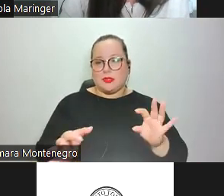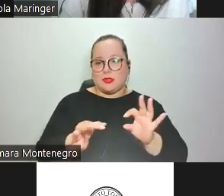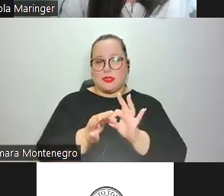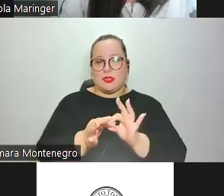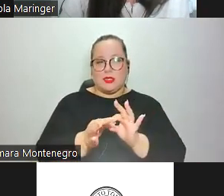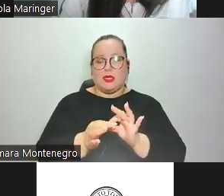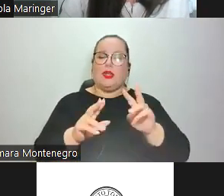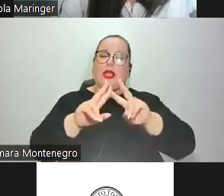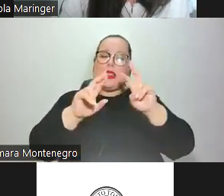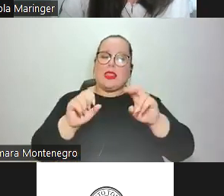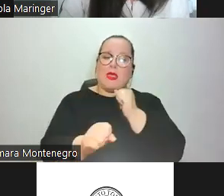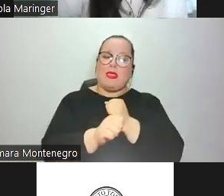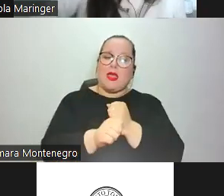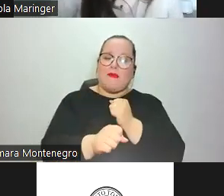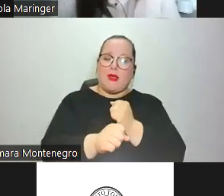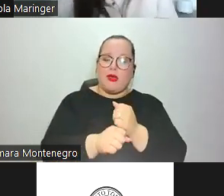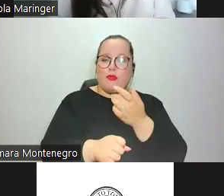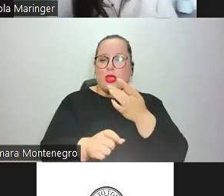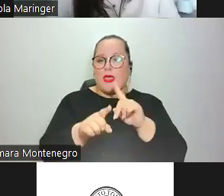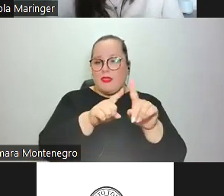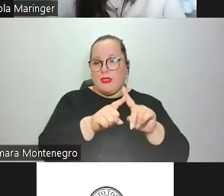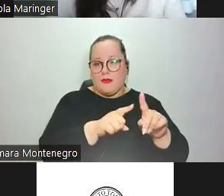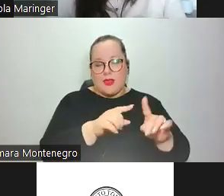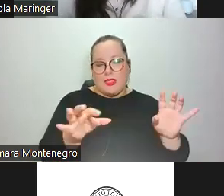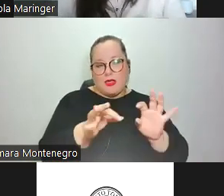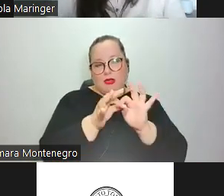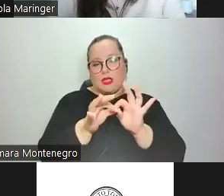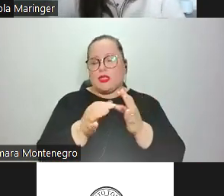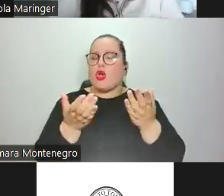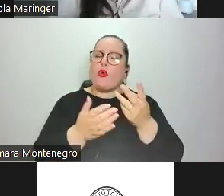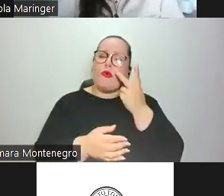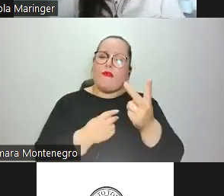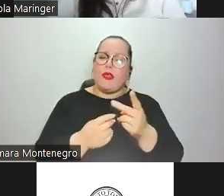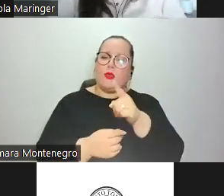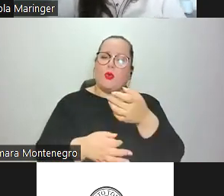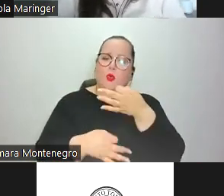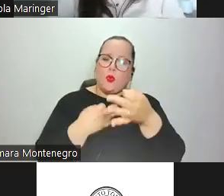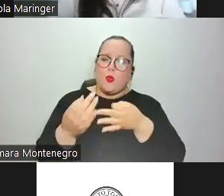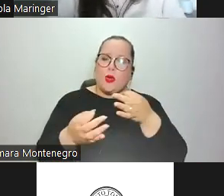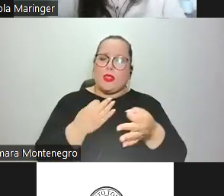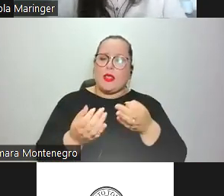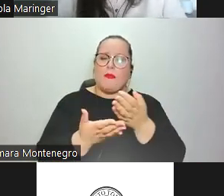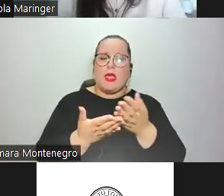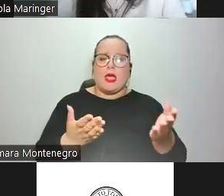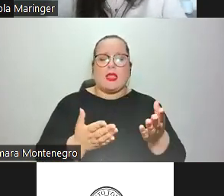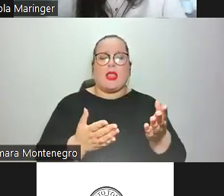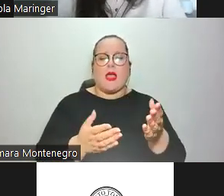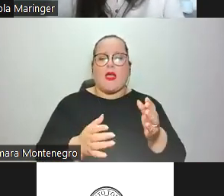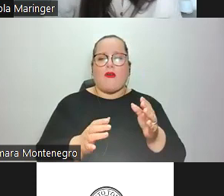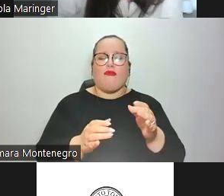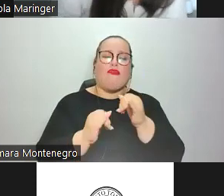de trabajo, Paola, porque también creo que puede haber una conexión. ¿Cómo lo ves tú aquí? A ver, cuéntame un poquito de estos estilos que Estilo. forman